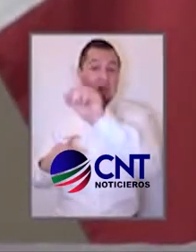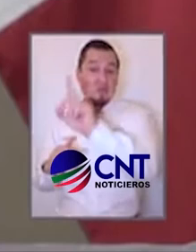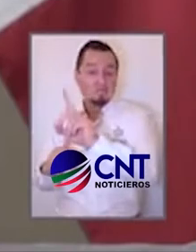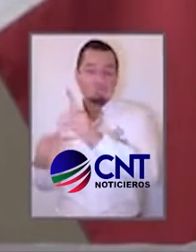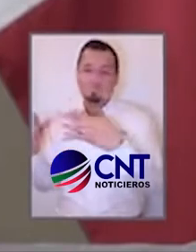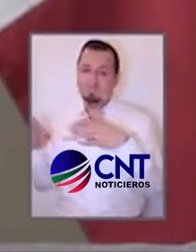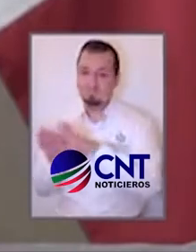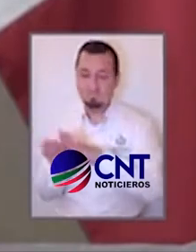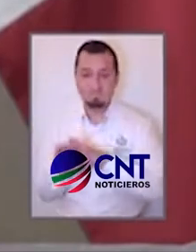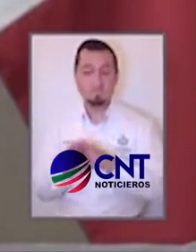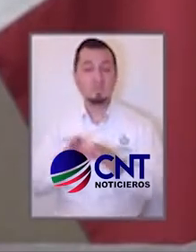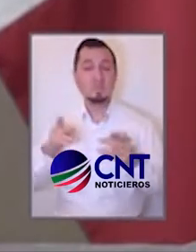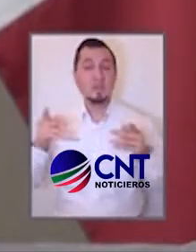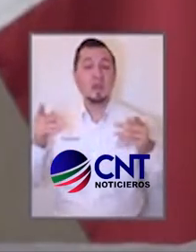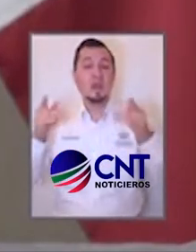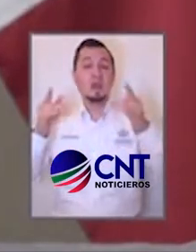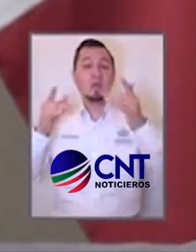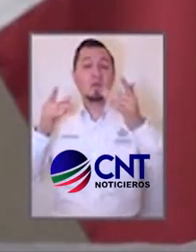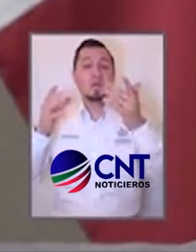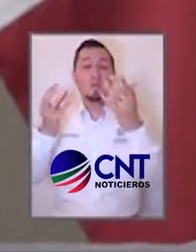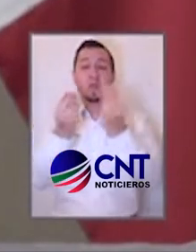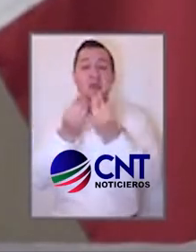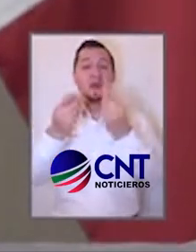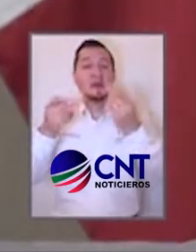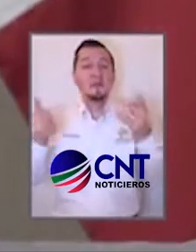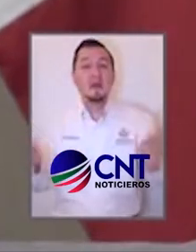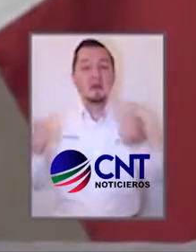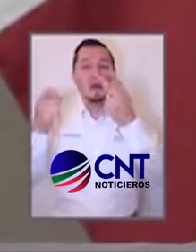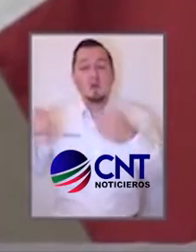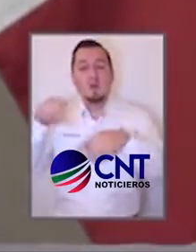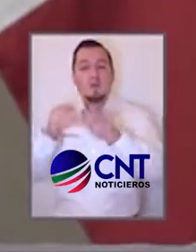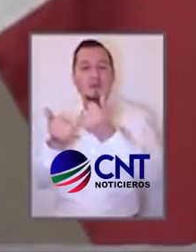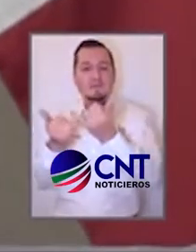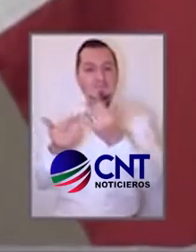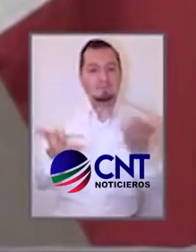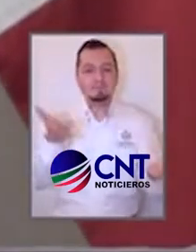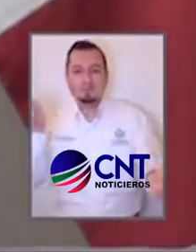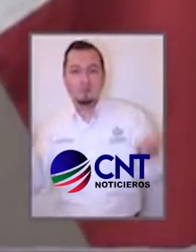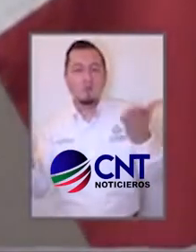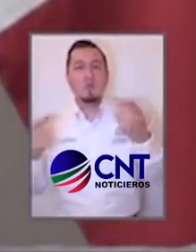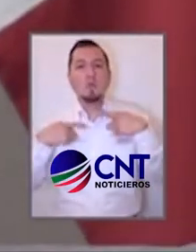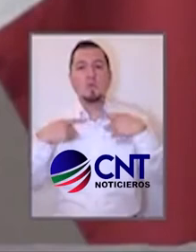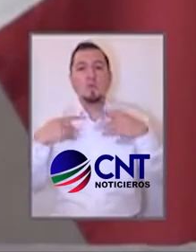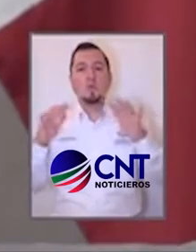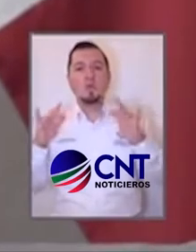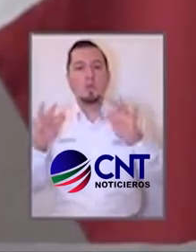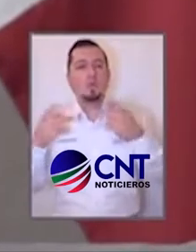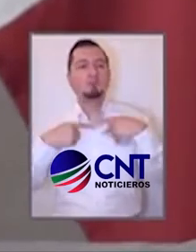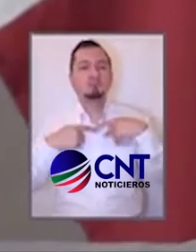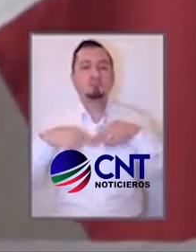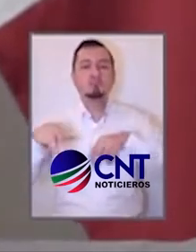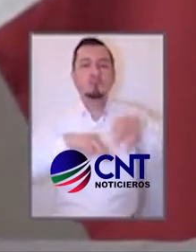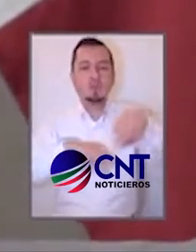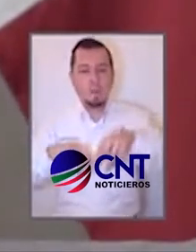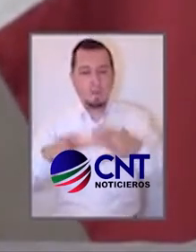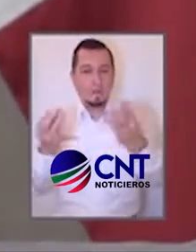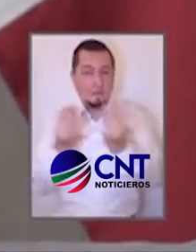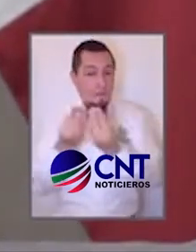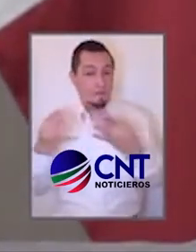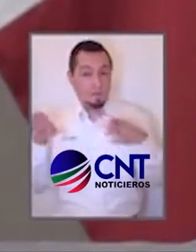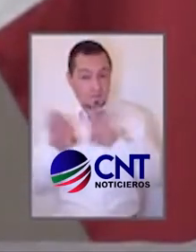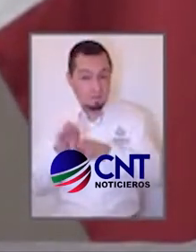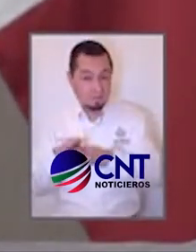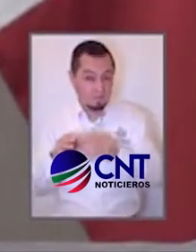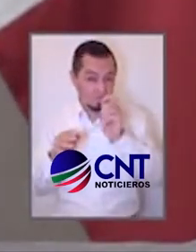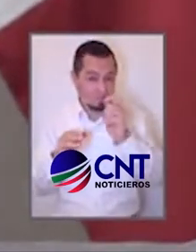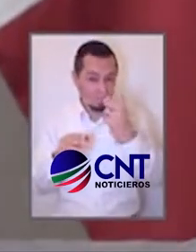fin de semana, los mercados el fin de semana, los centros, los supermercados grandes el fin de semana